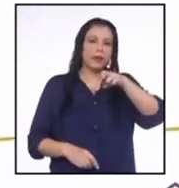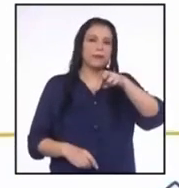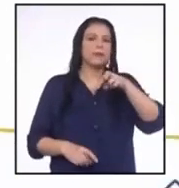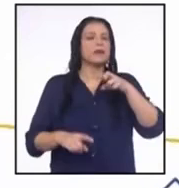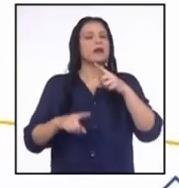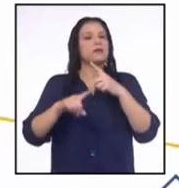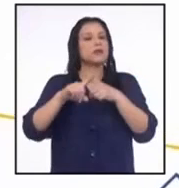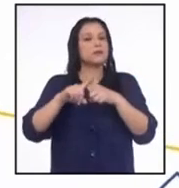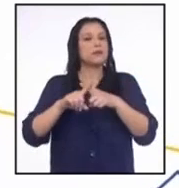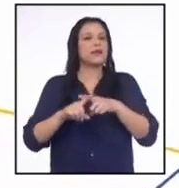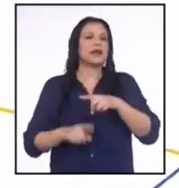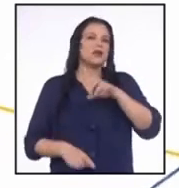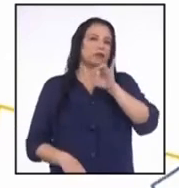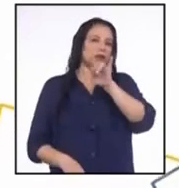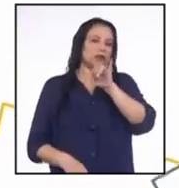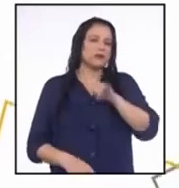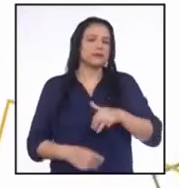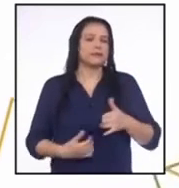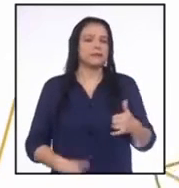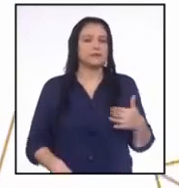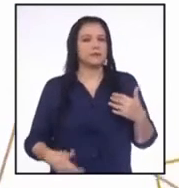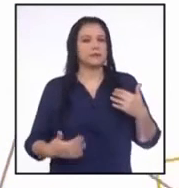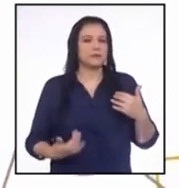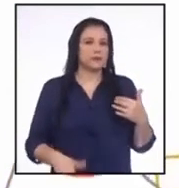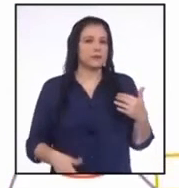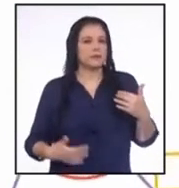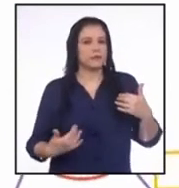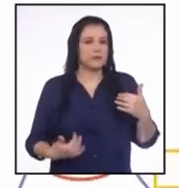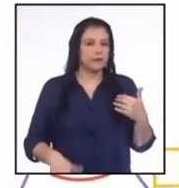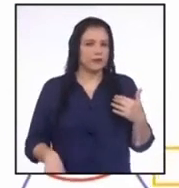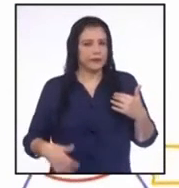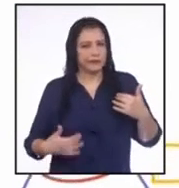p multiplicado por y.